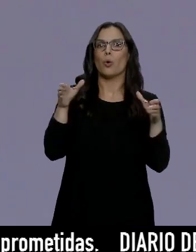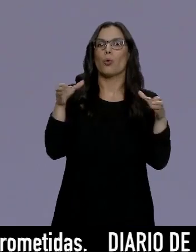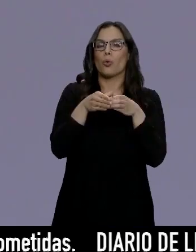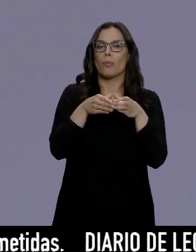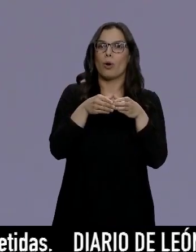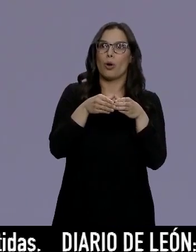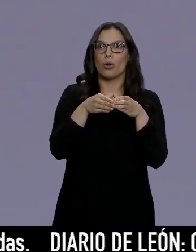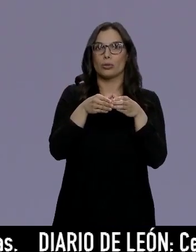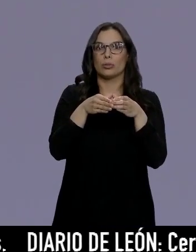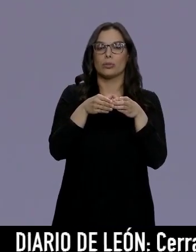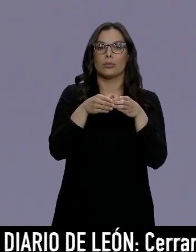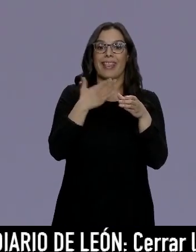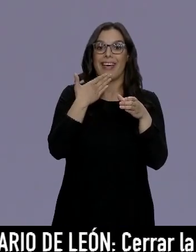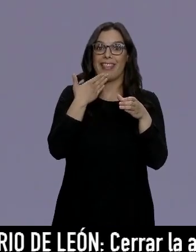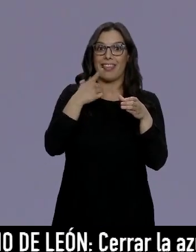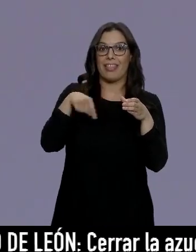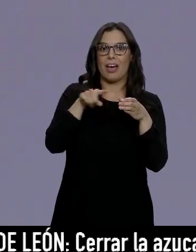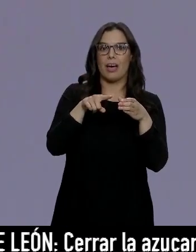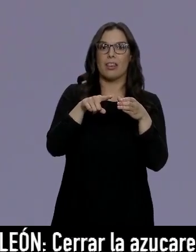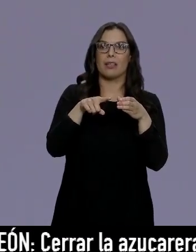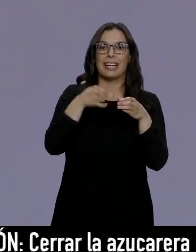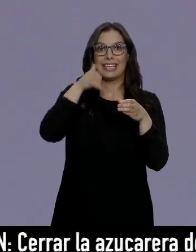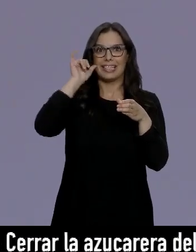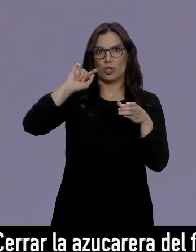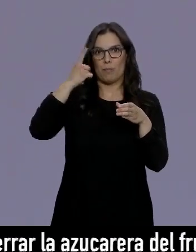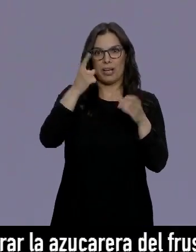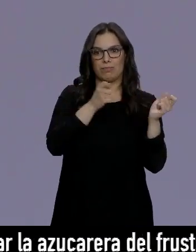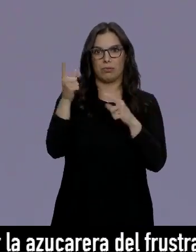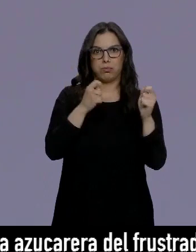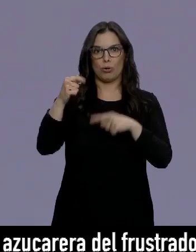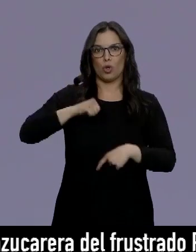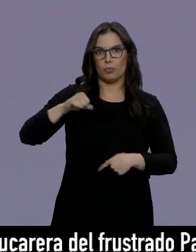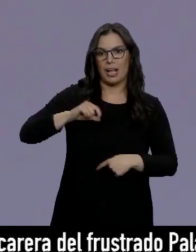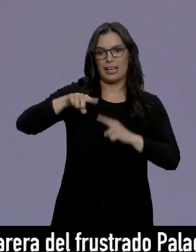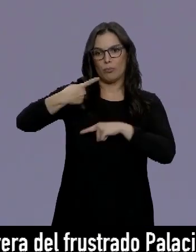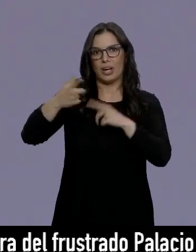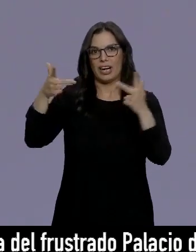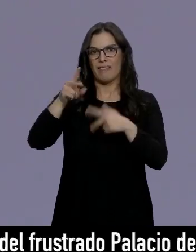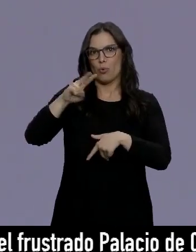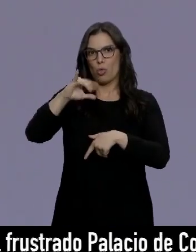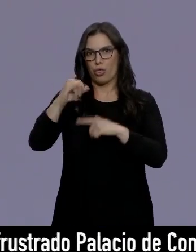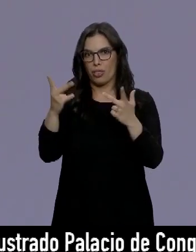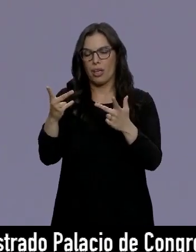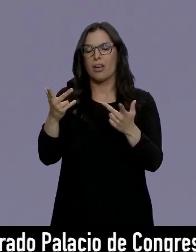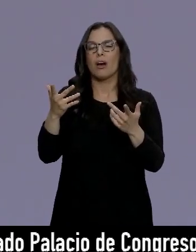grupos poblacionales que tienen mayor riesgo de hospitalización, de UCIs o de